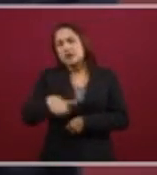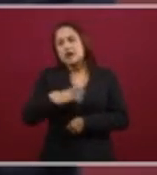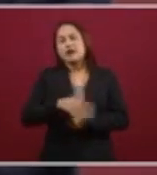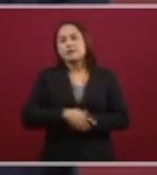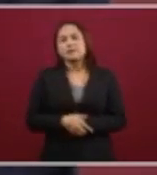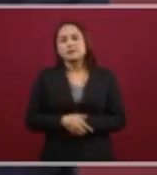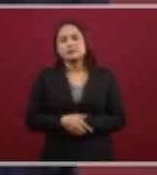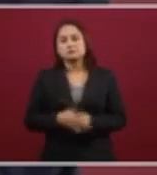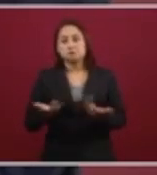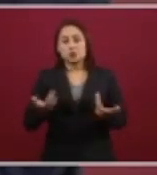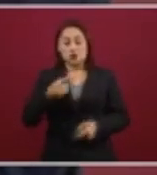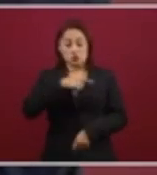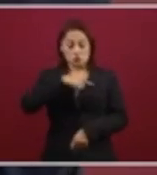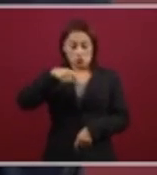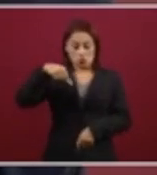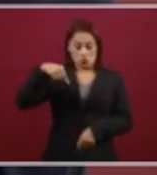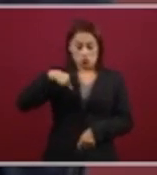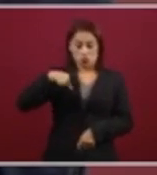hacemos